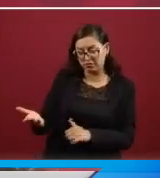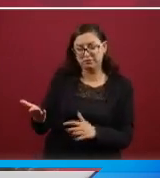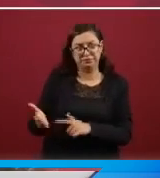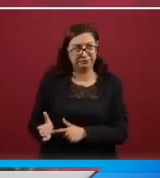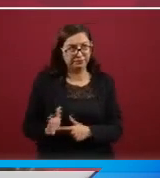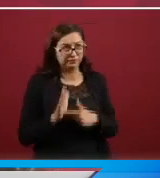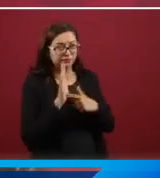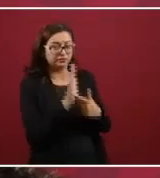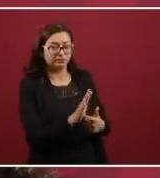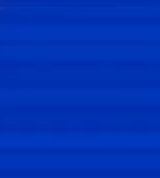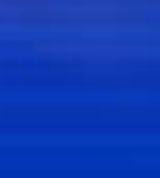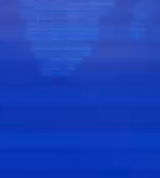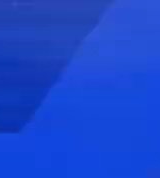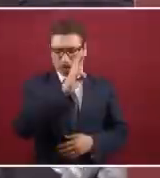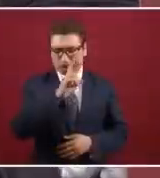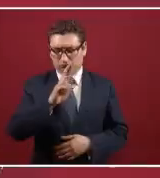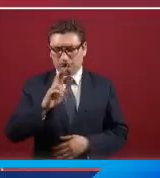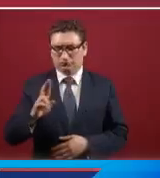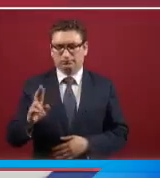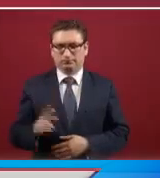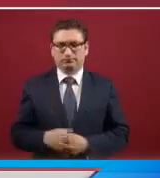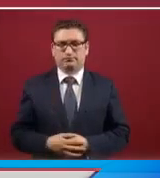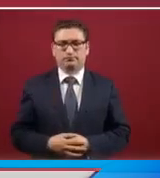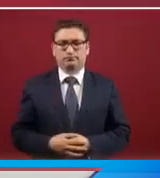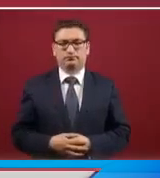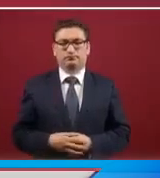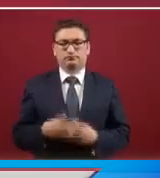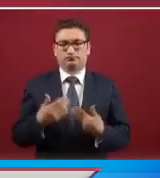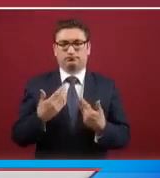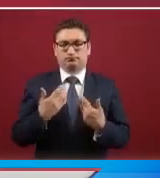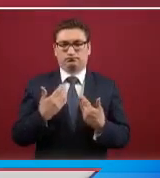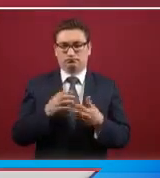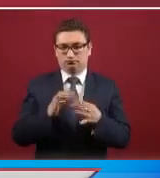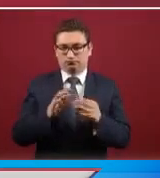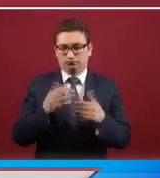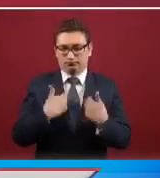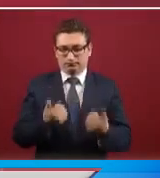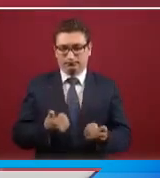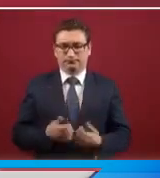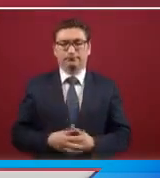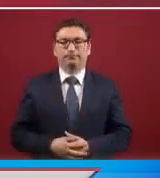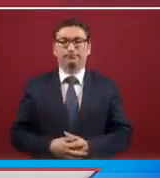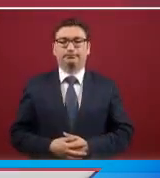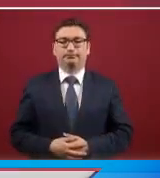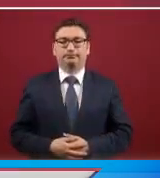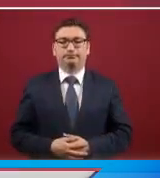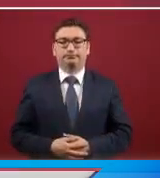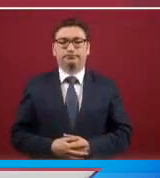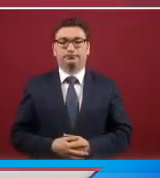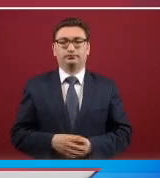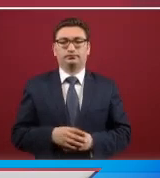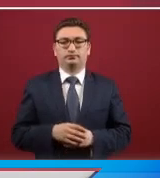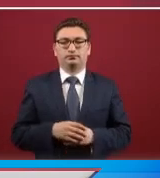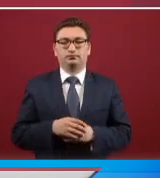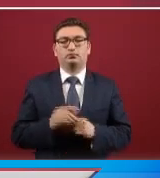no existe impunidad. Corrupción en México. Se tiene que ir limpiando